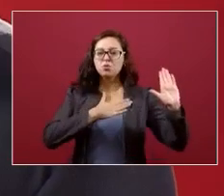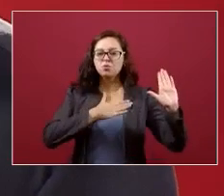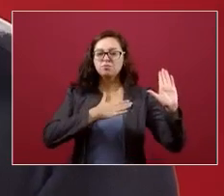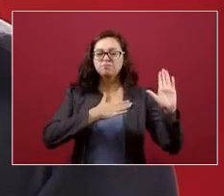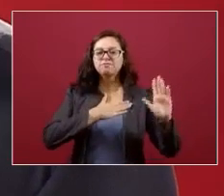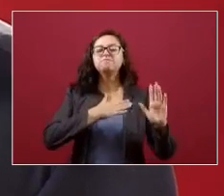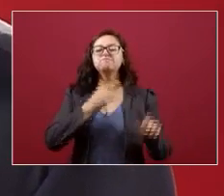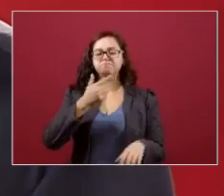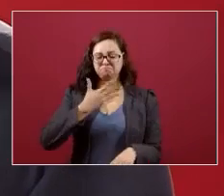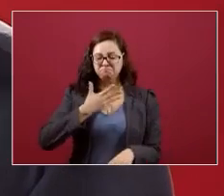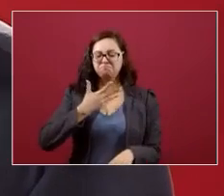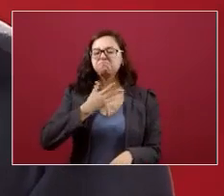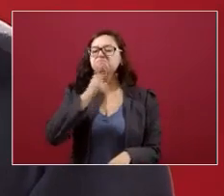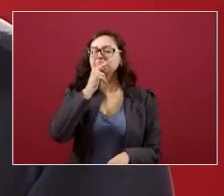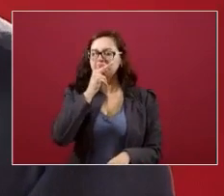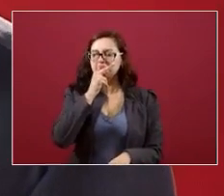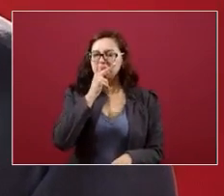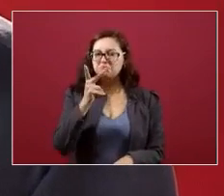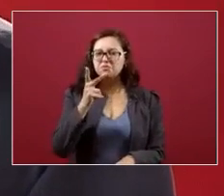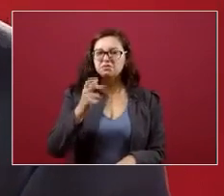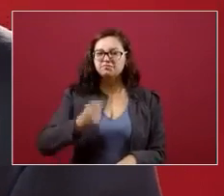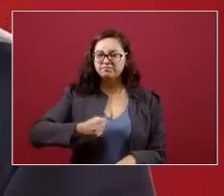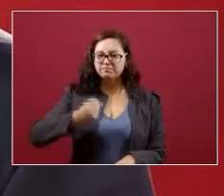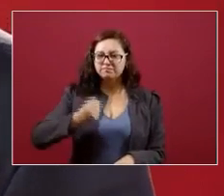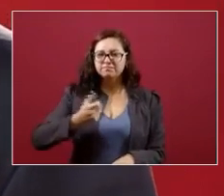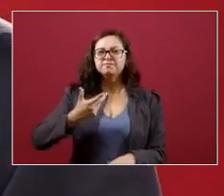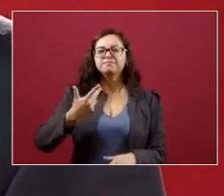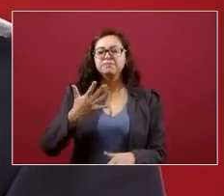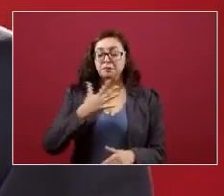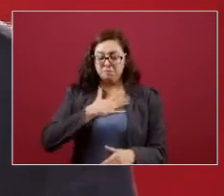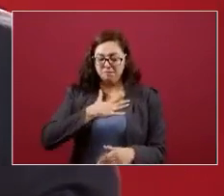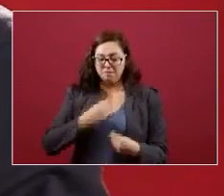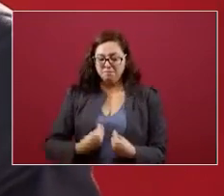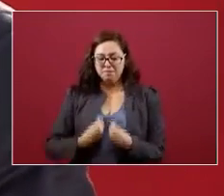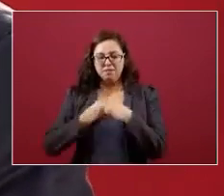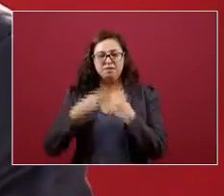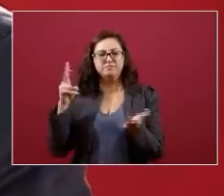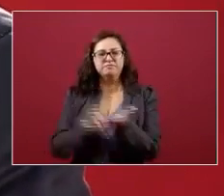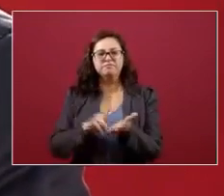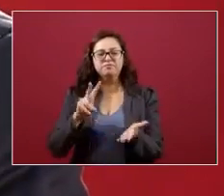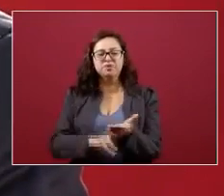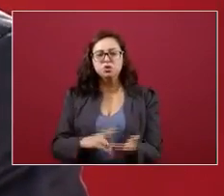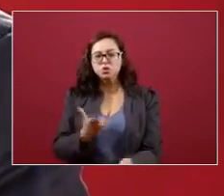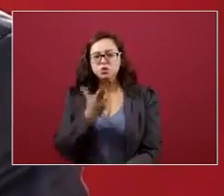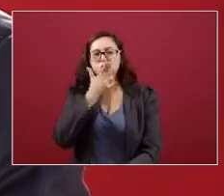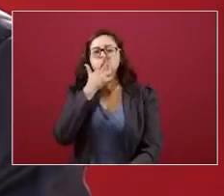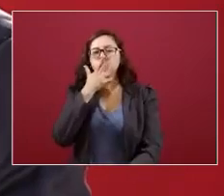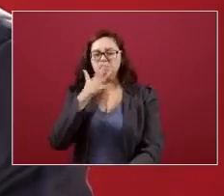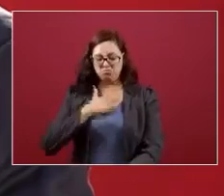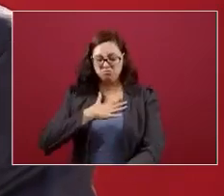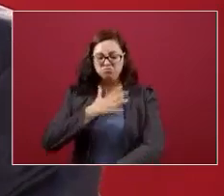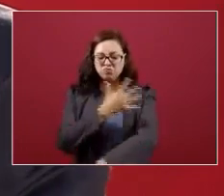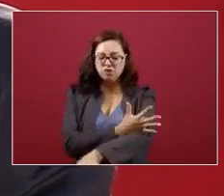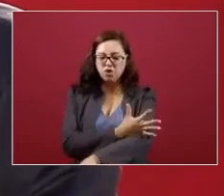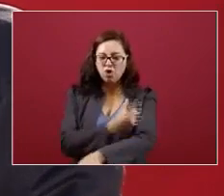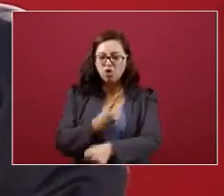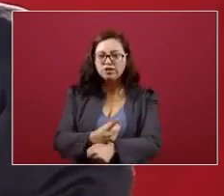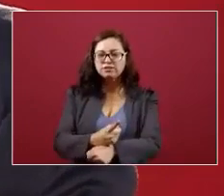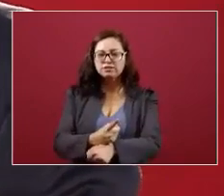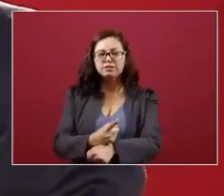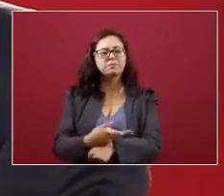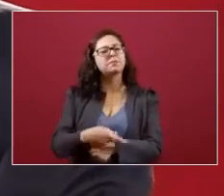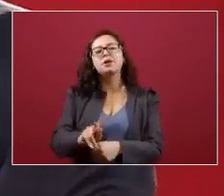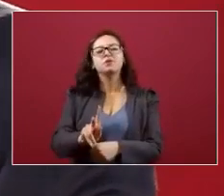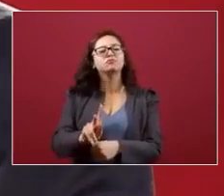Tengo palabra. Lo que estimo más importante en mi vida es mi honestidad. Pero de todas